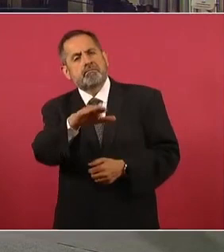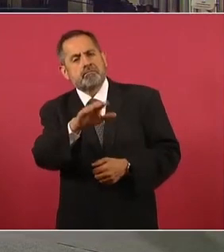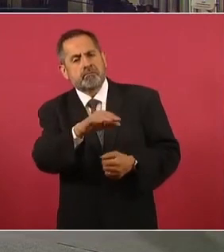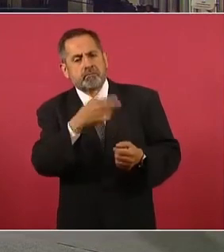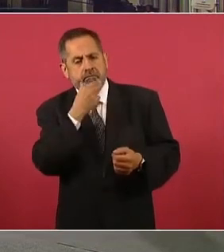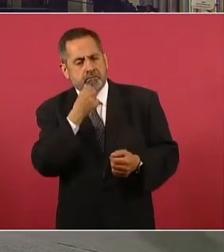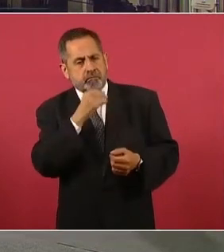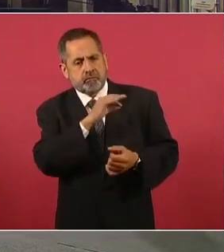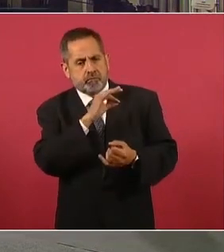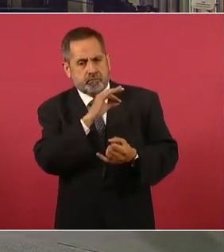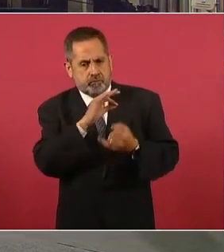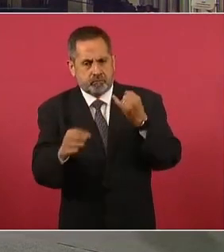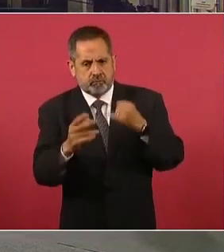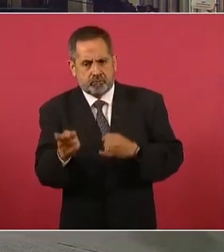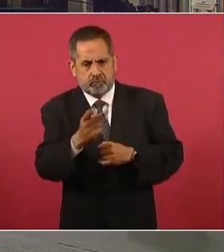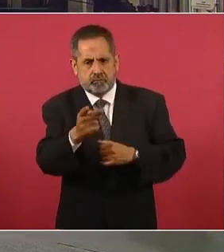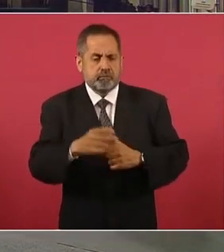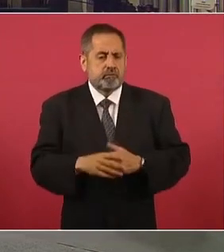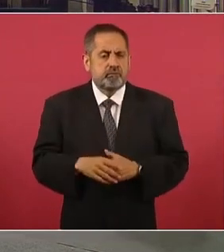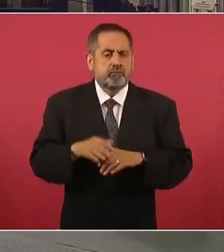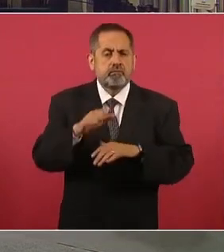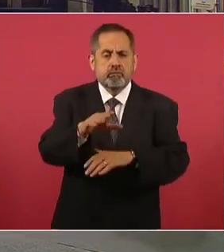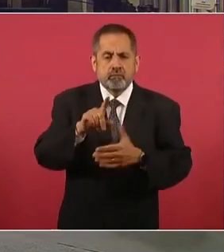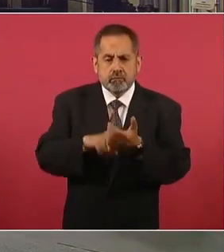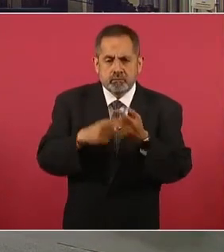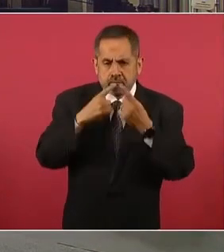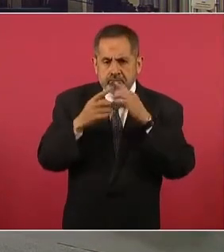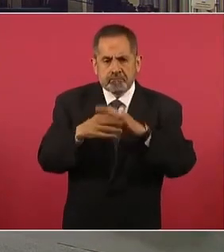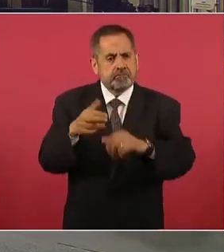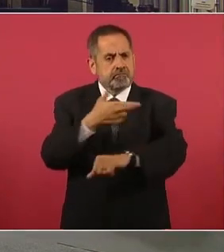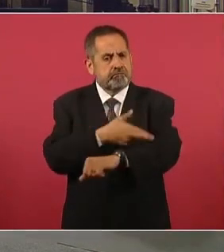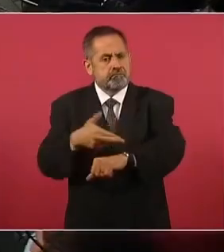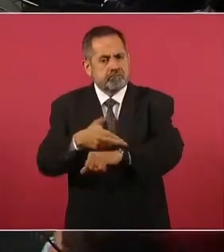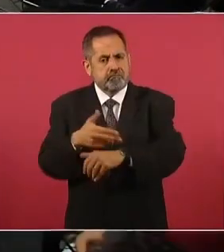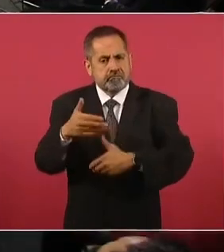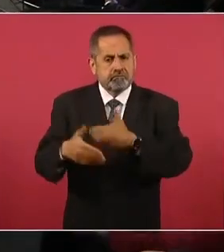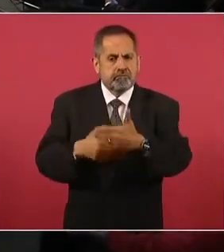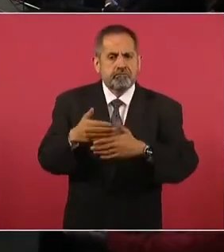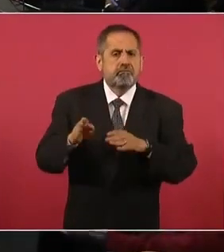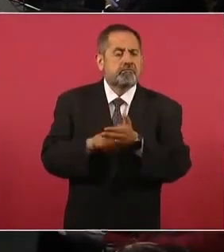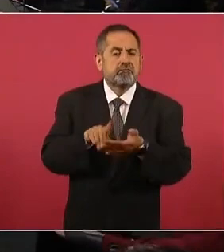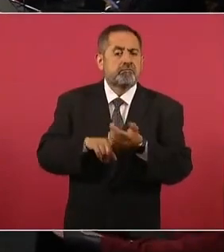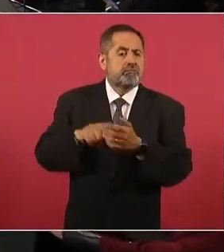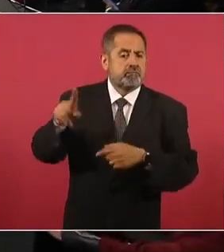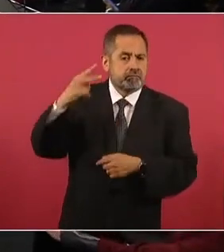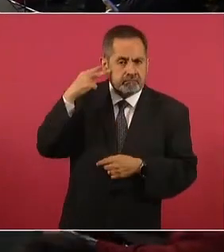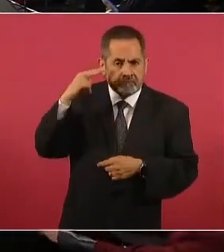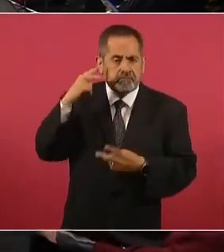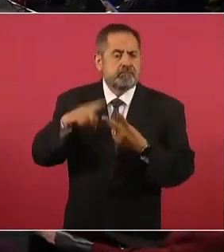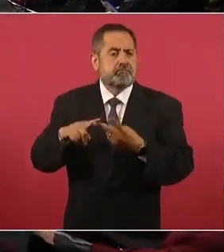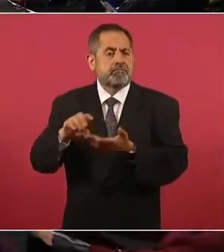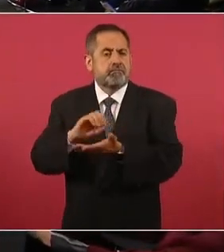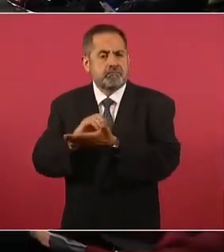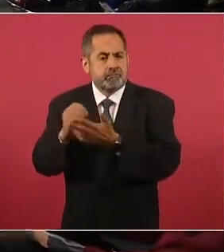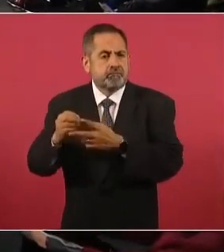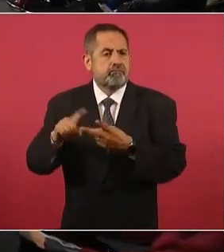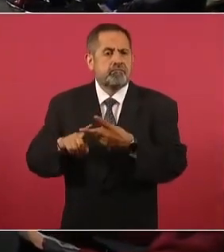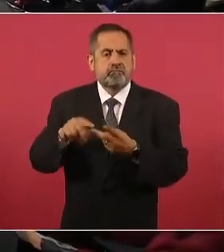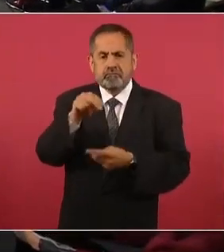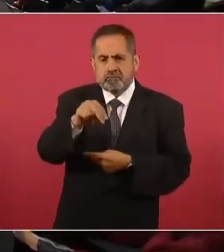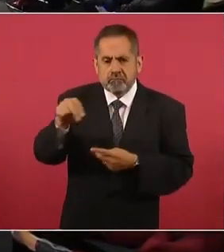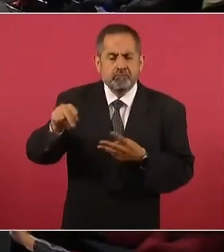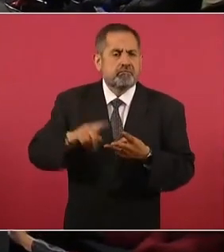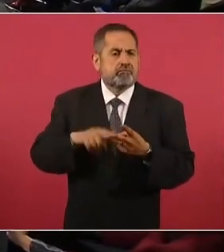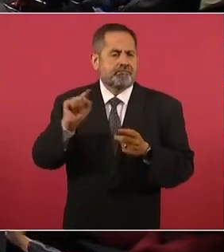en un tema aquí sobre el desarrollo que se tiene que llevar en Río Blanco, Veracruz, Orizaba, en Nogales,